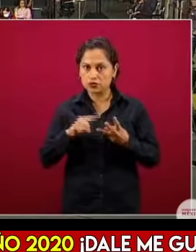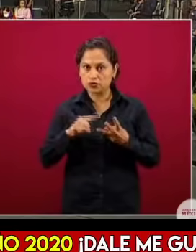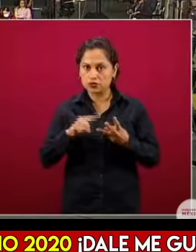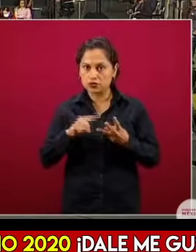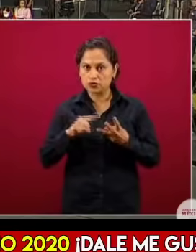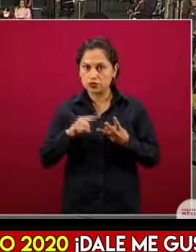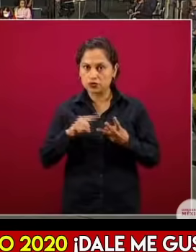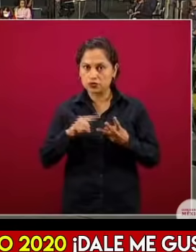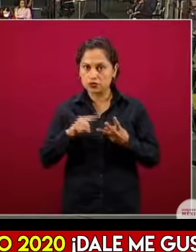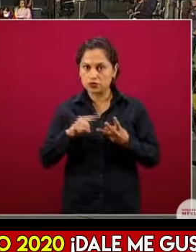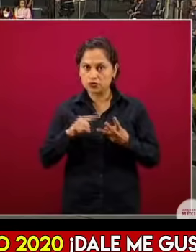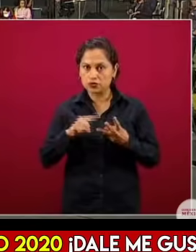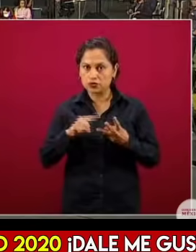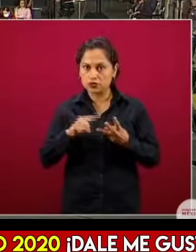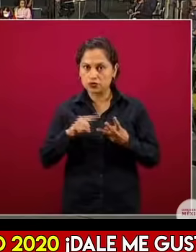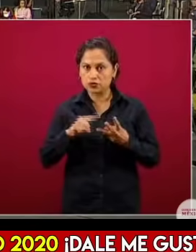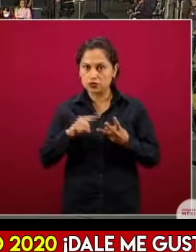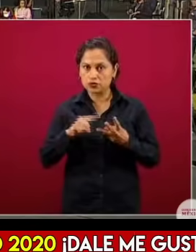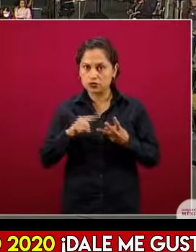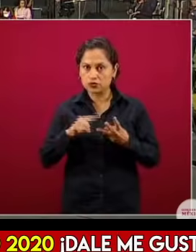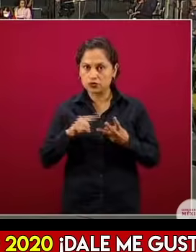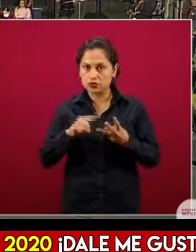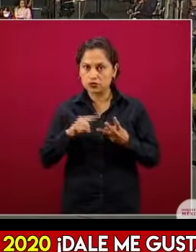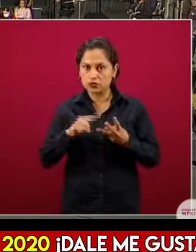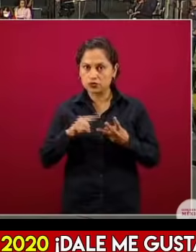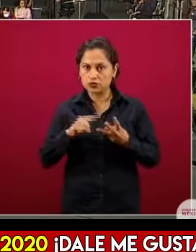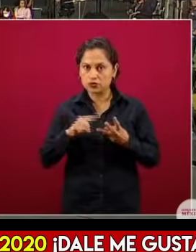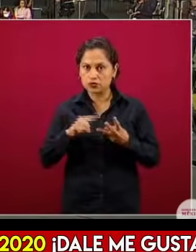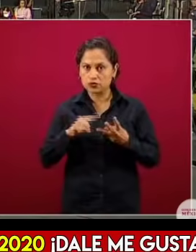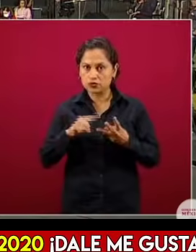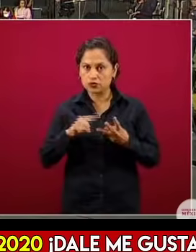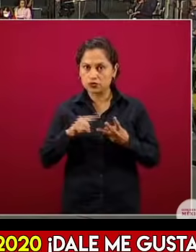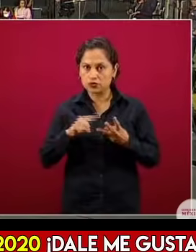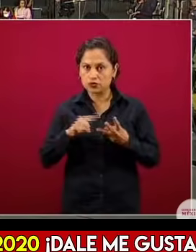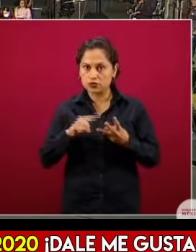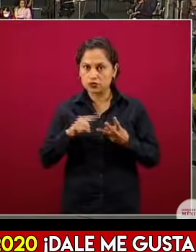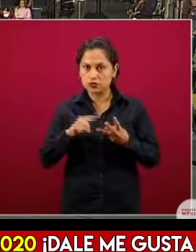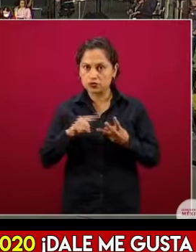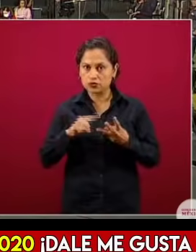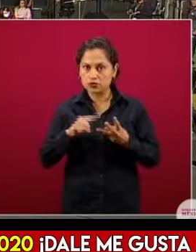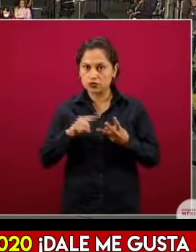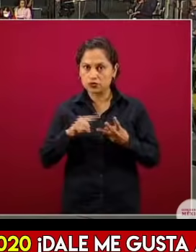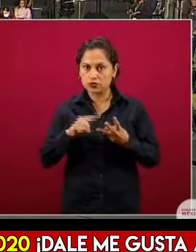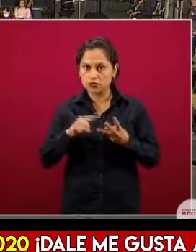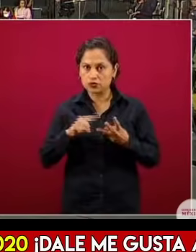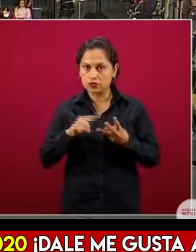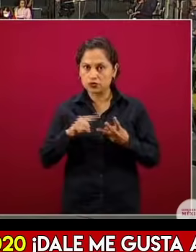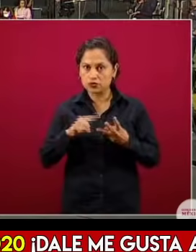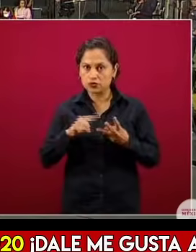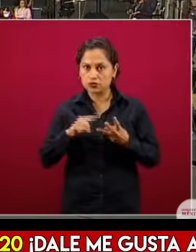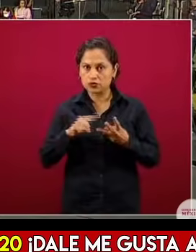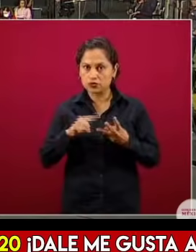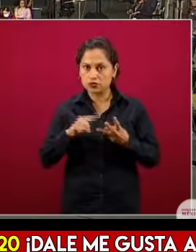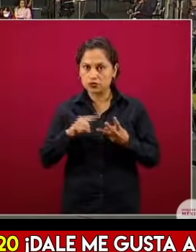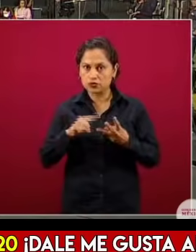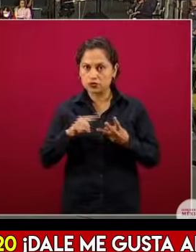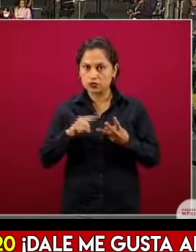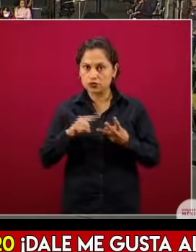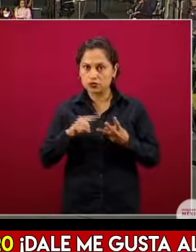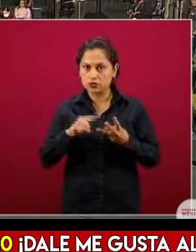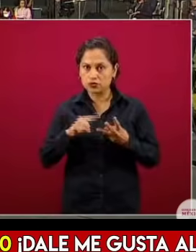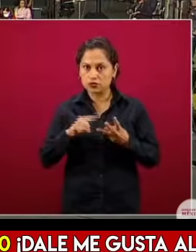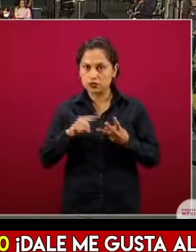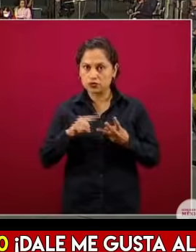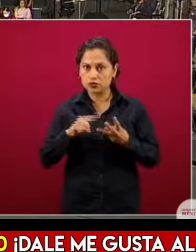de querer saber cómo nos está yendo o sea que se preocupe el 'new york times' por la salud de los mexicanos